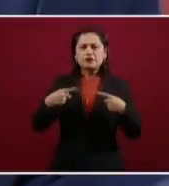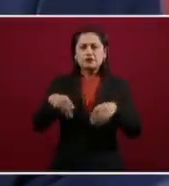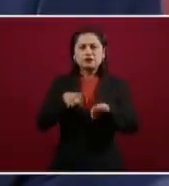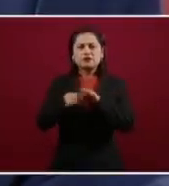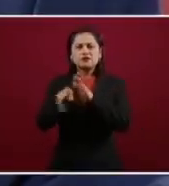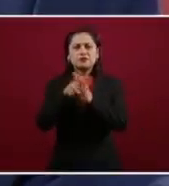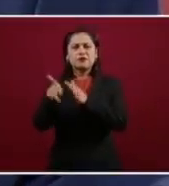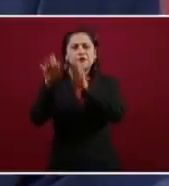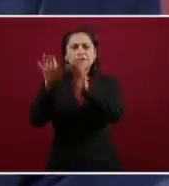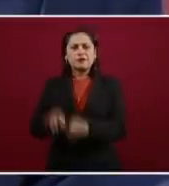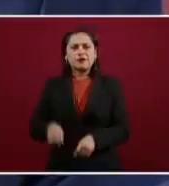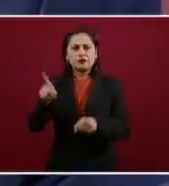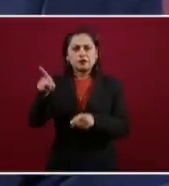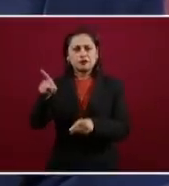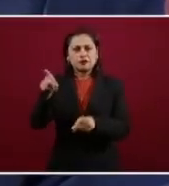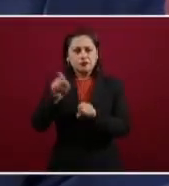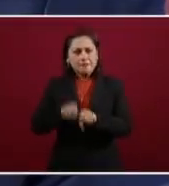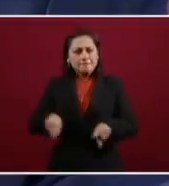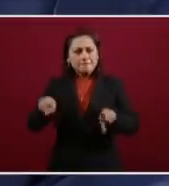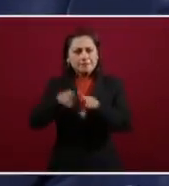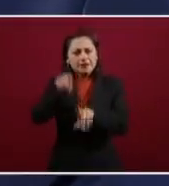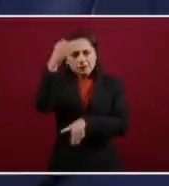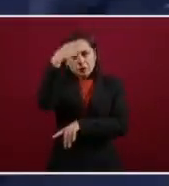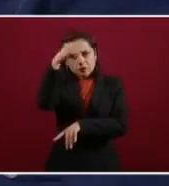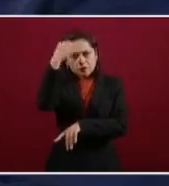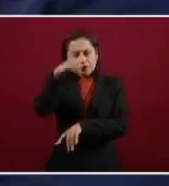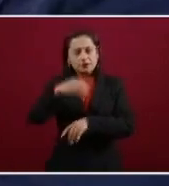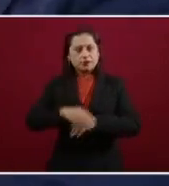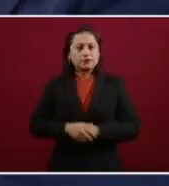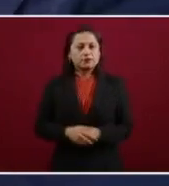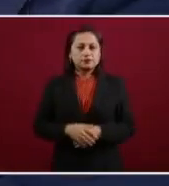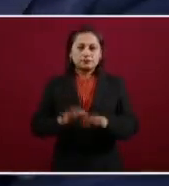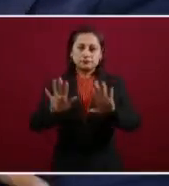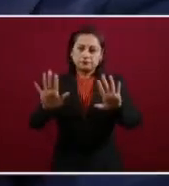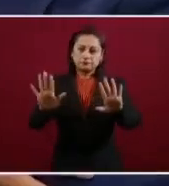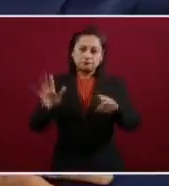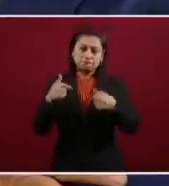ng este yo lo vea con malos ojos miren